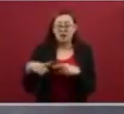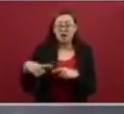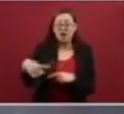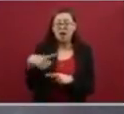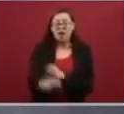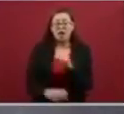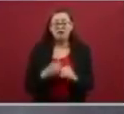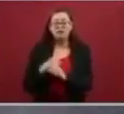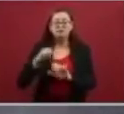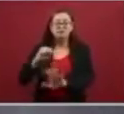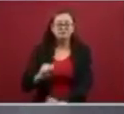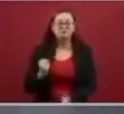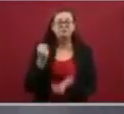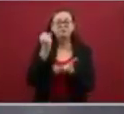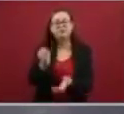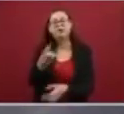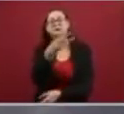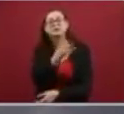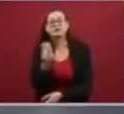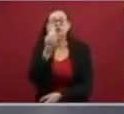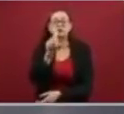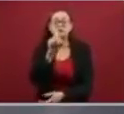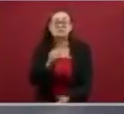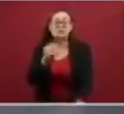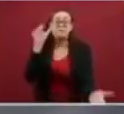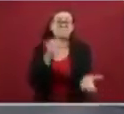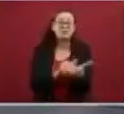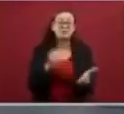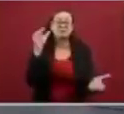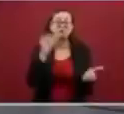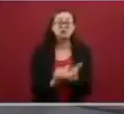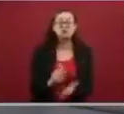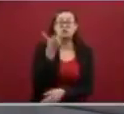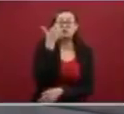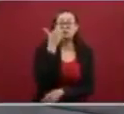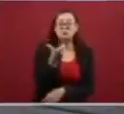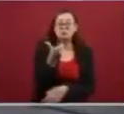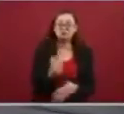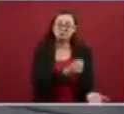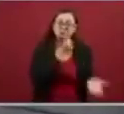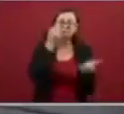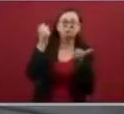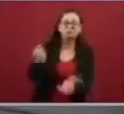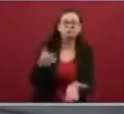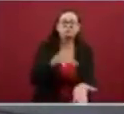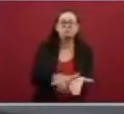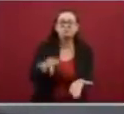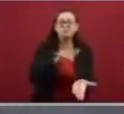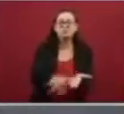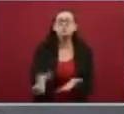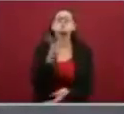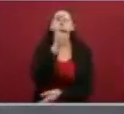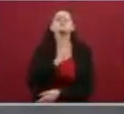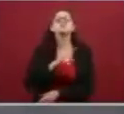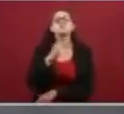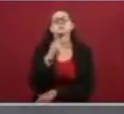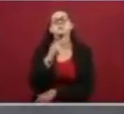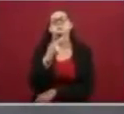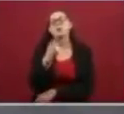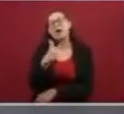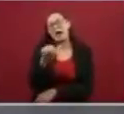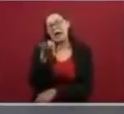330 mil millones de pesos en la producción de petróleo, de gas y